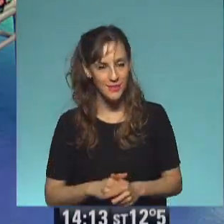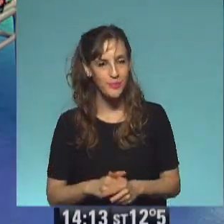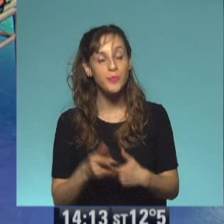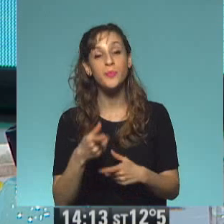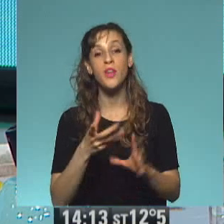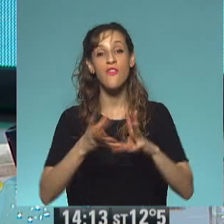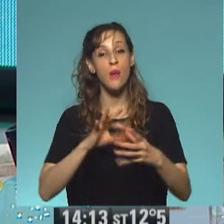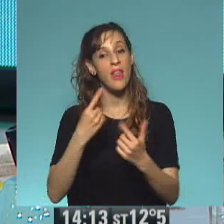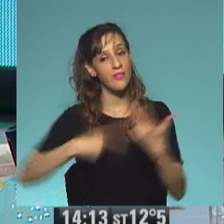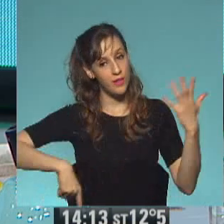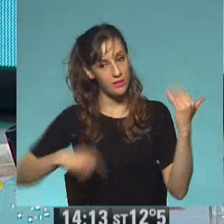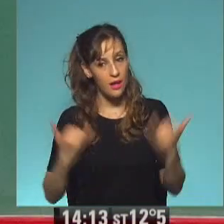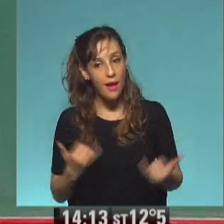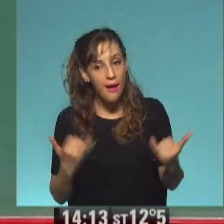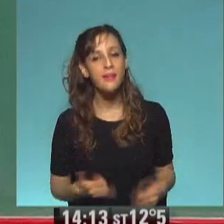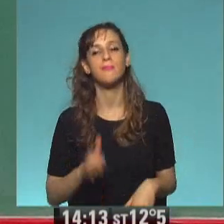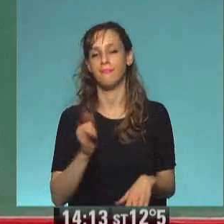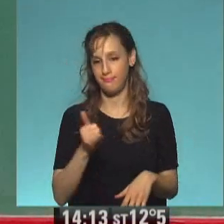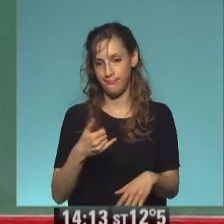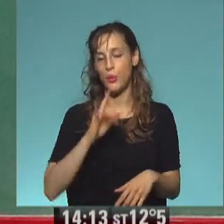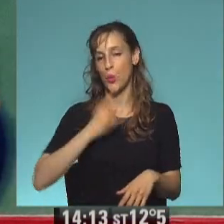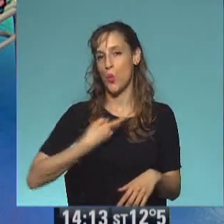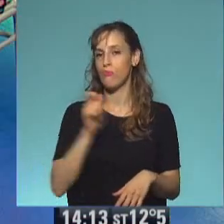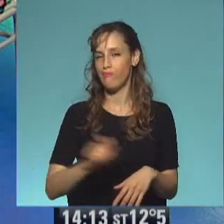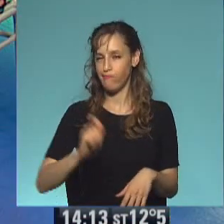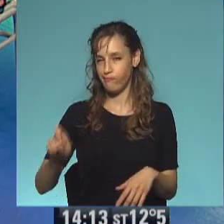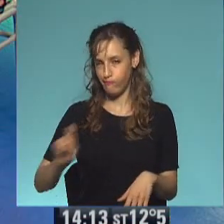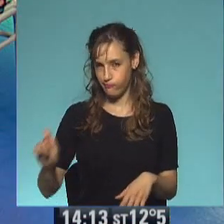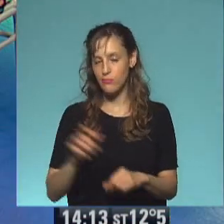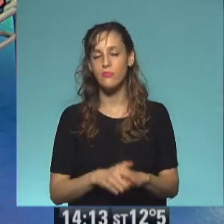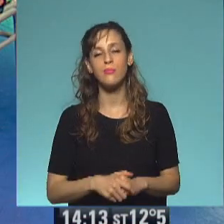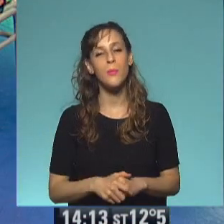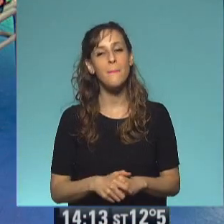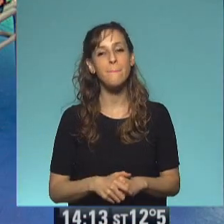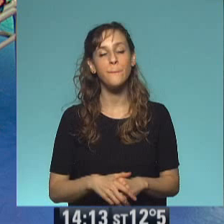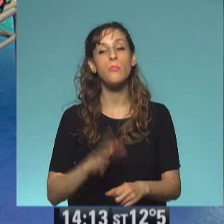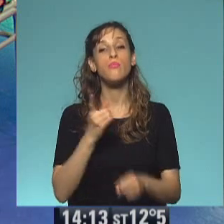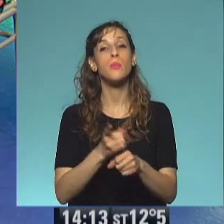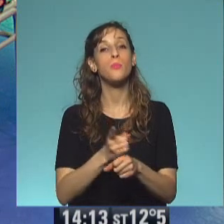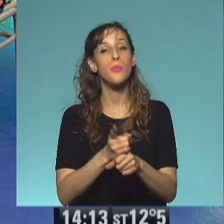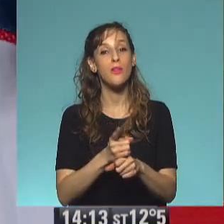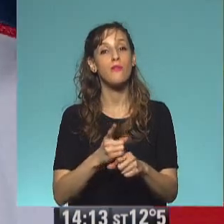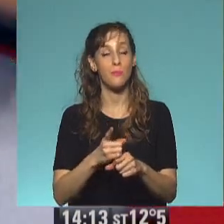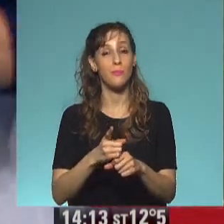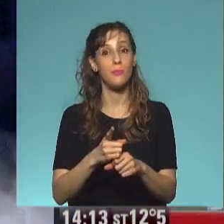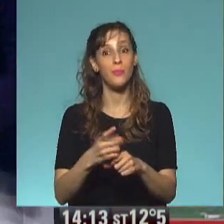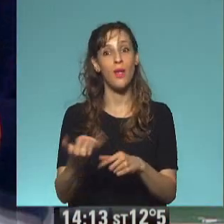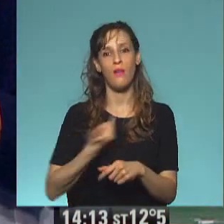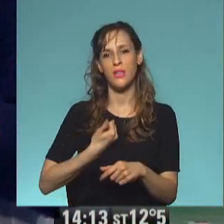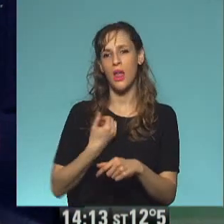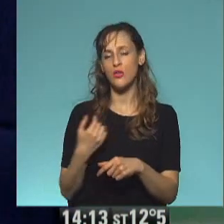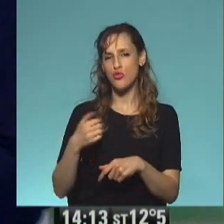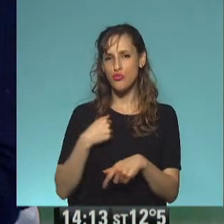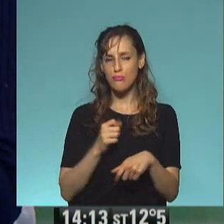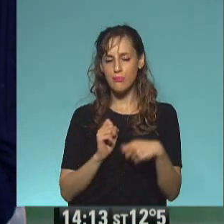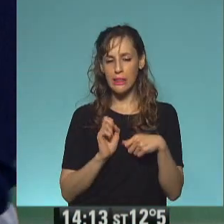distintas maneras de resolver, bien, ¿no? Vamos, sí. Las voy a anotar las maneras que vimos. A ver. Vimos. La primera amiga dijo, le agregué 3 llaves para llegar